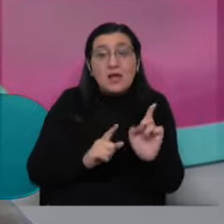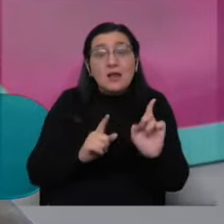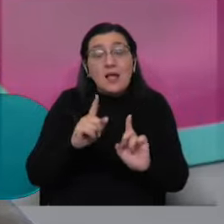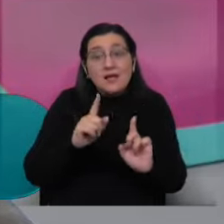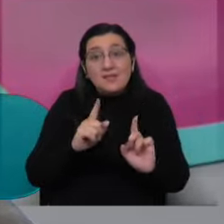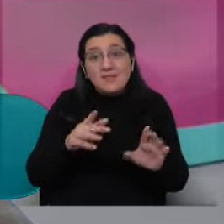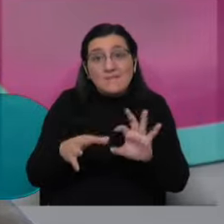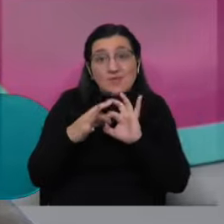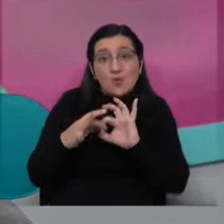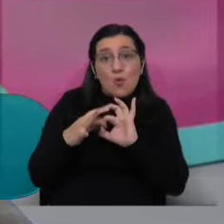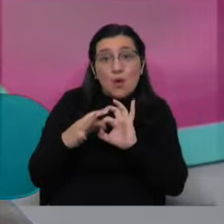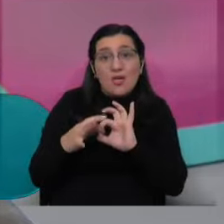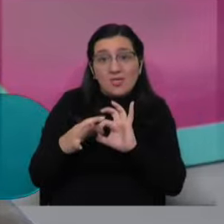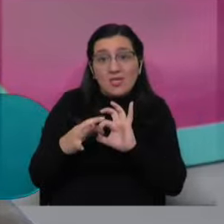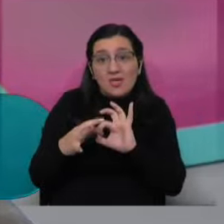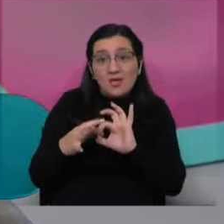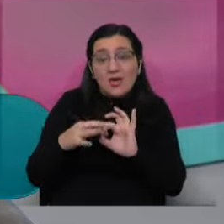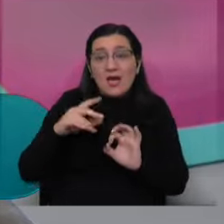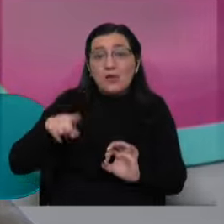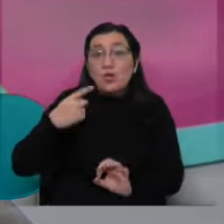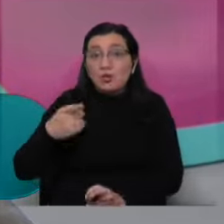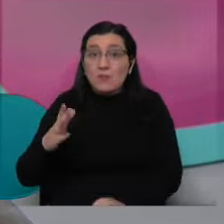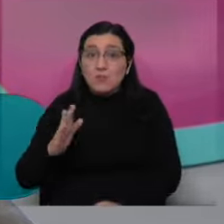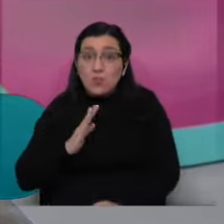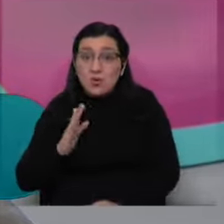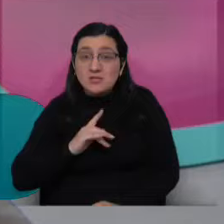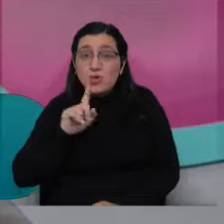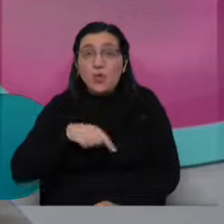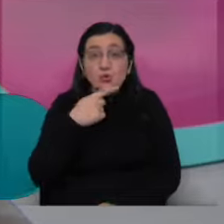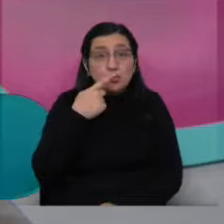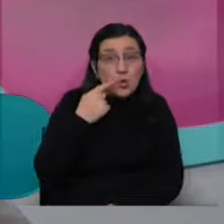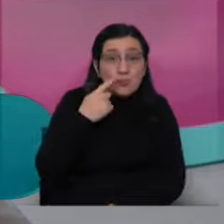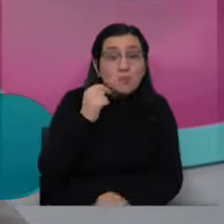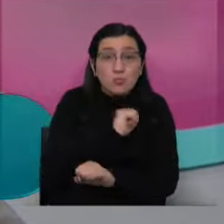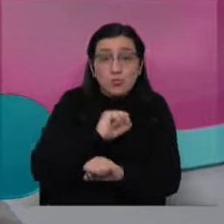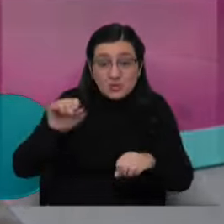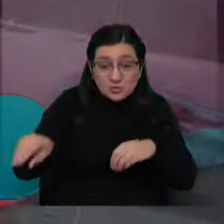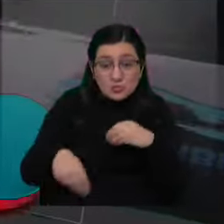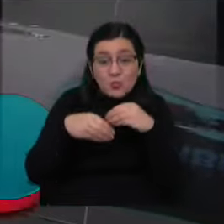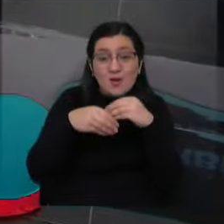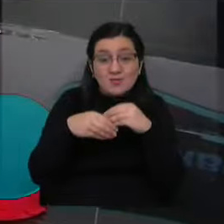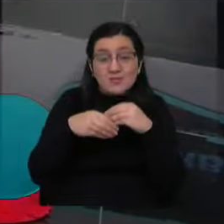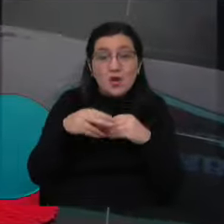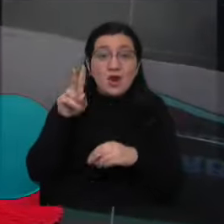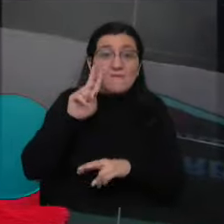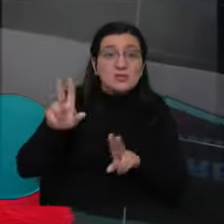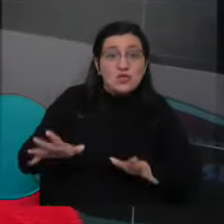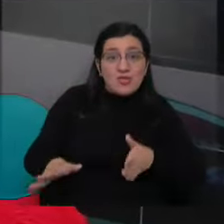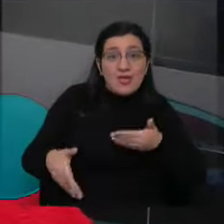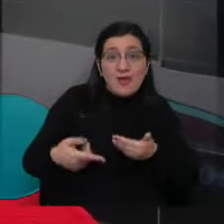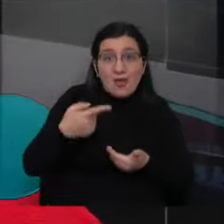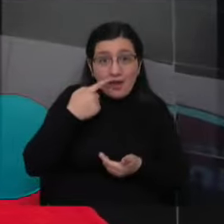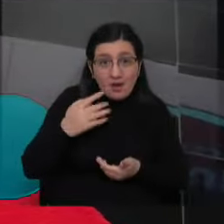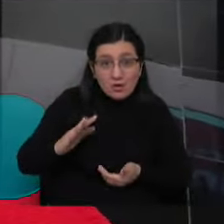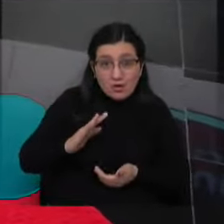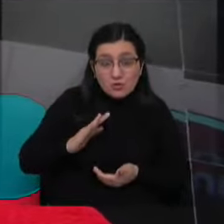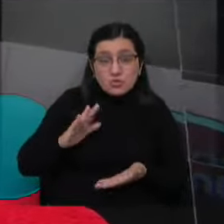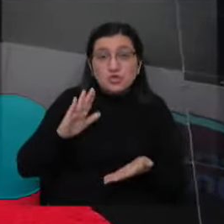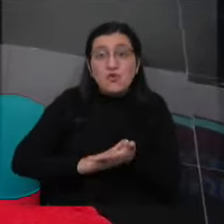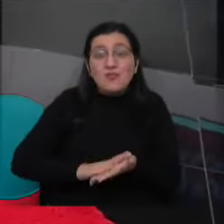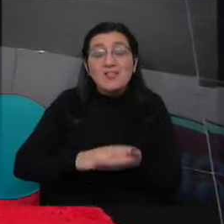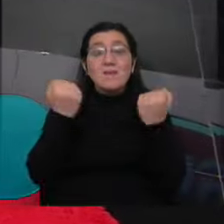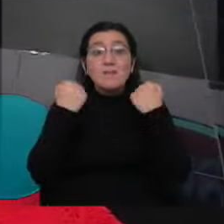vinculado a este que otras mujeres otros varones pudieran sumarse a una visión de género sobre sobre el deporte Este